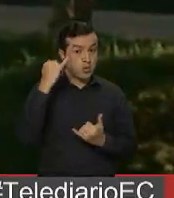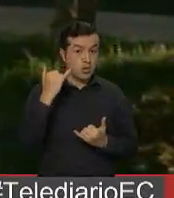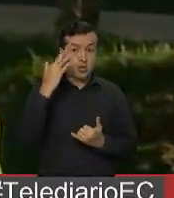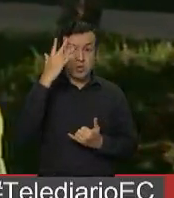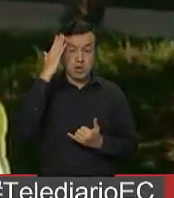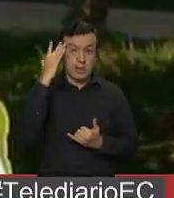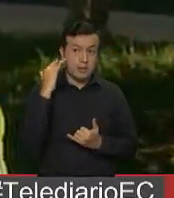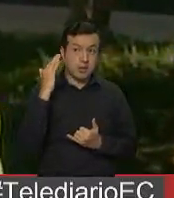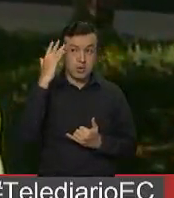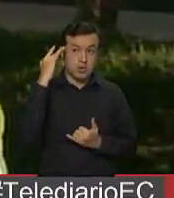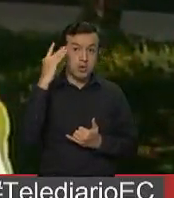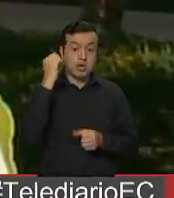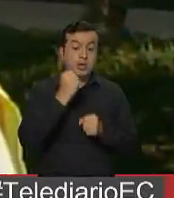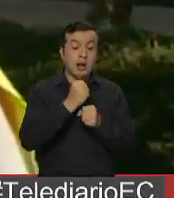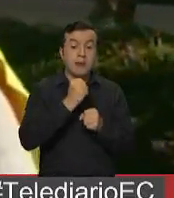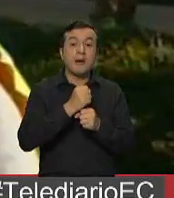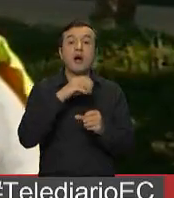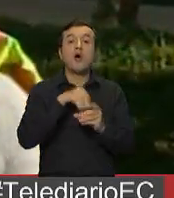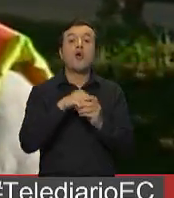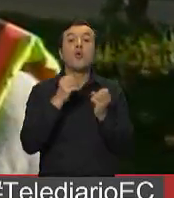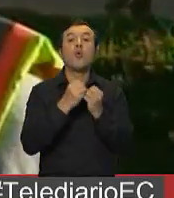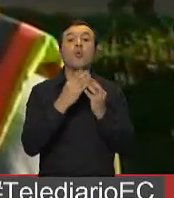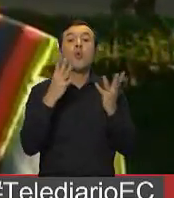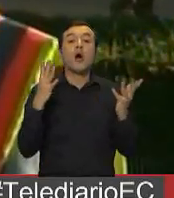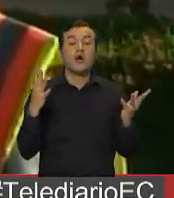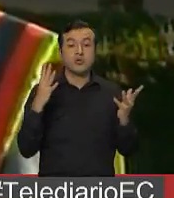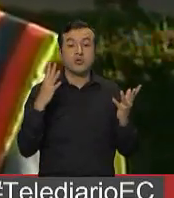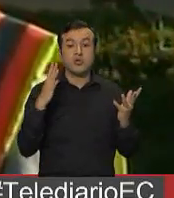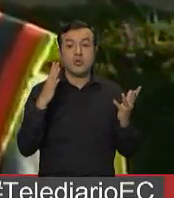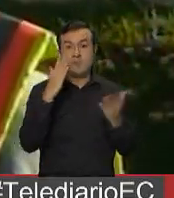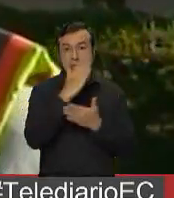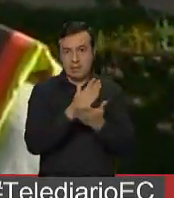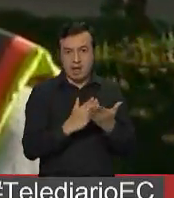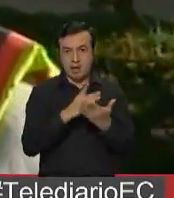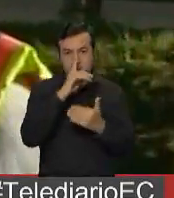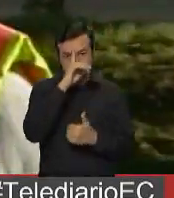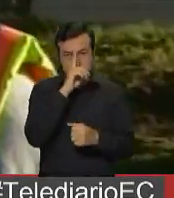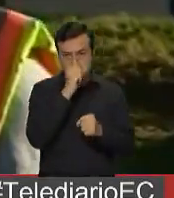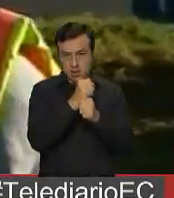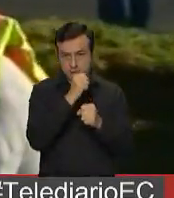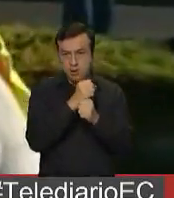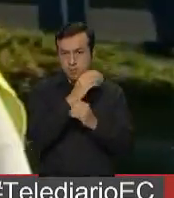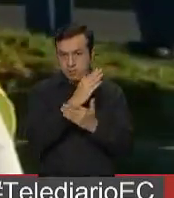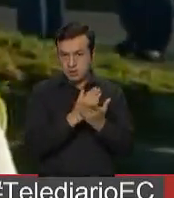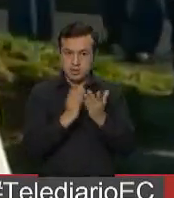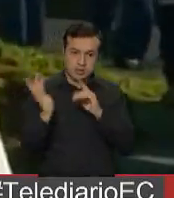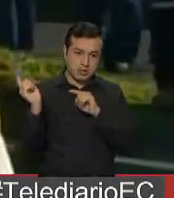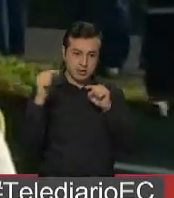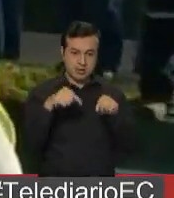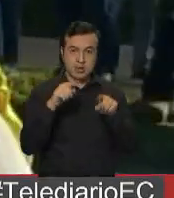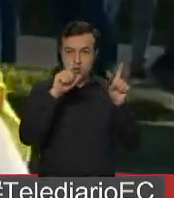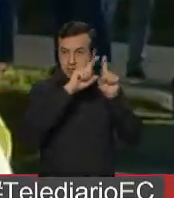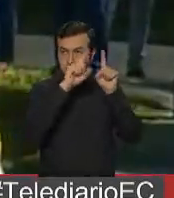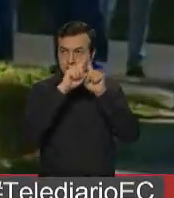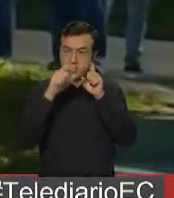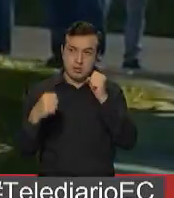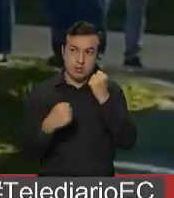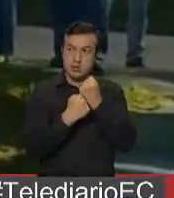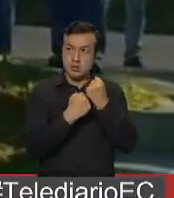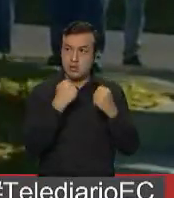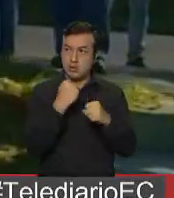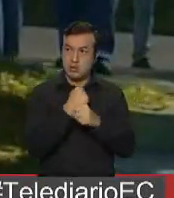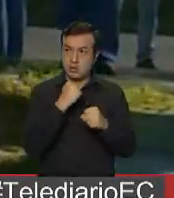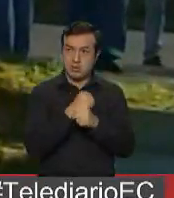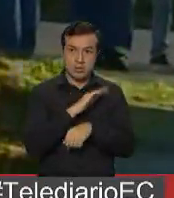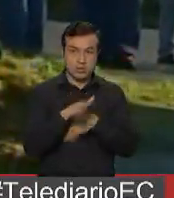con lo cual solo podemos reintegrar al 50% del personal, tanto de nuestra empresa como de las empresas colaboradoras que trabajan con